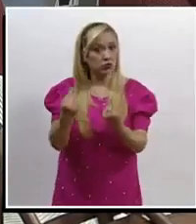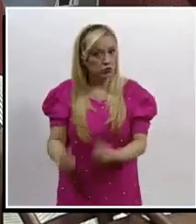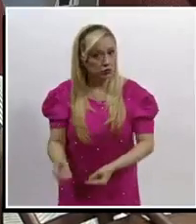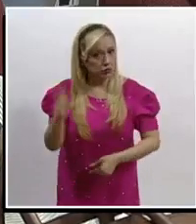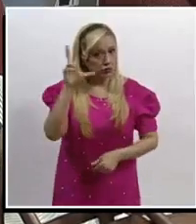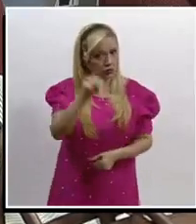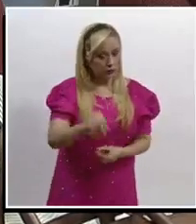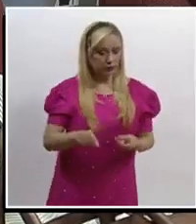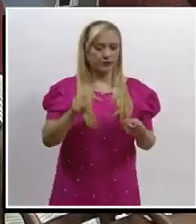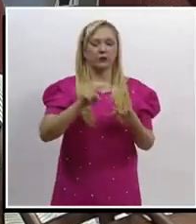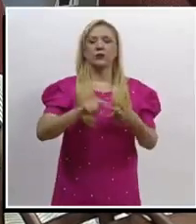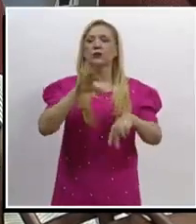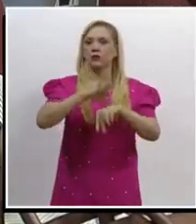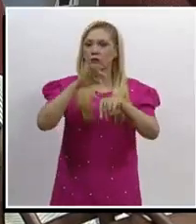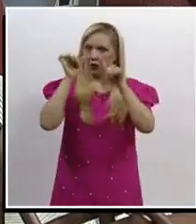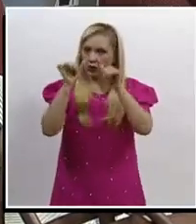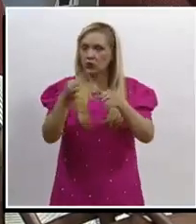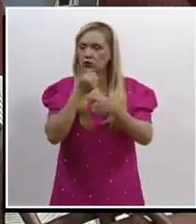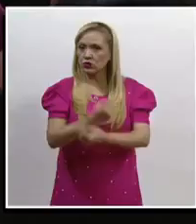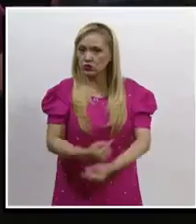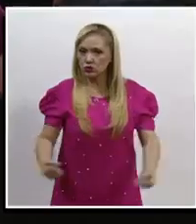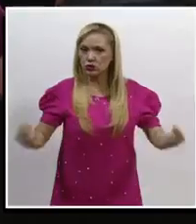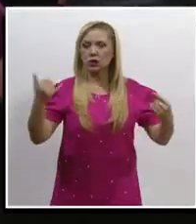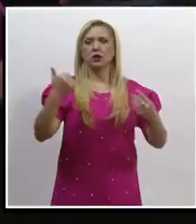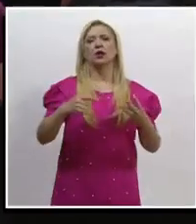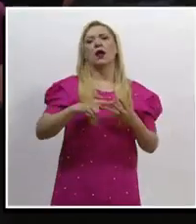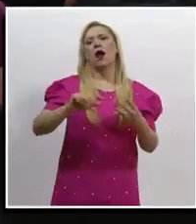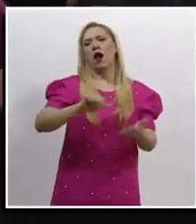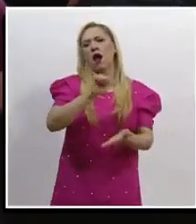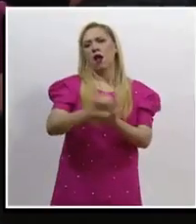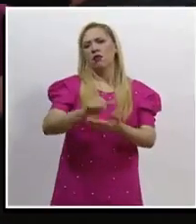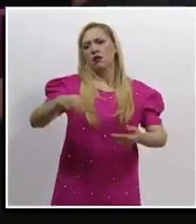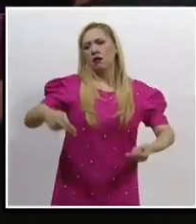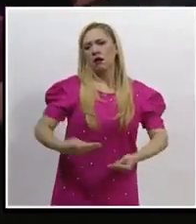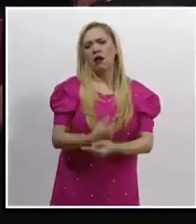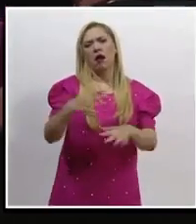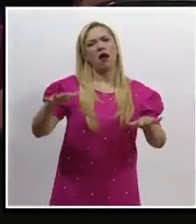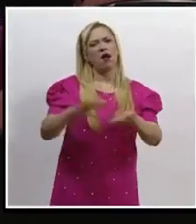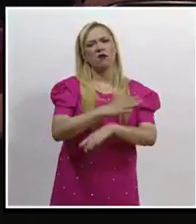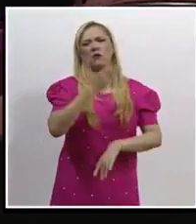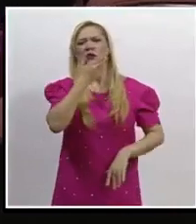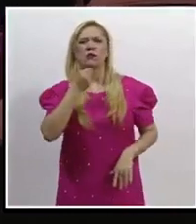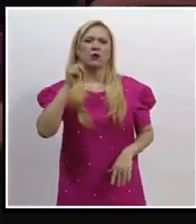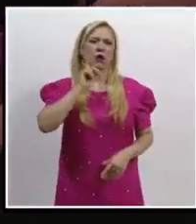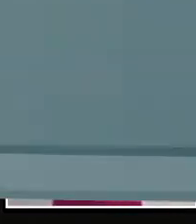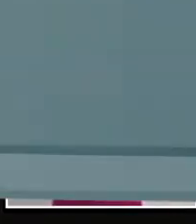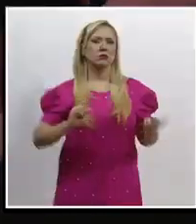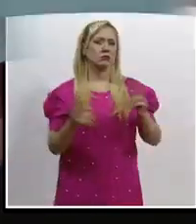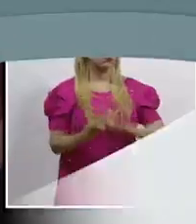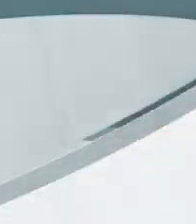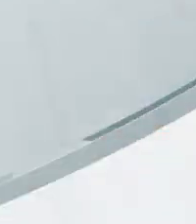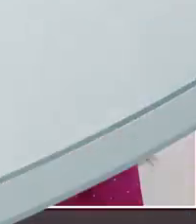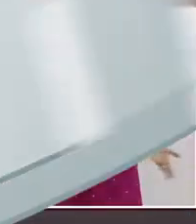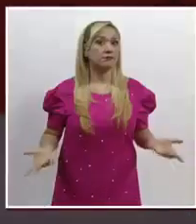los infantes y la modificación de su género en actas de nacimiento, entre otros derechos.